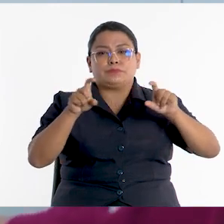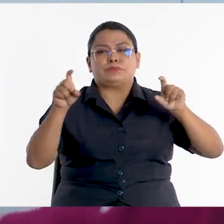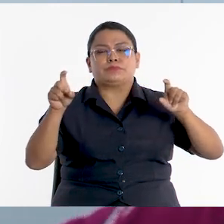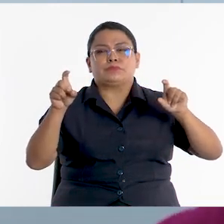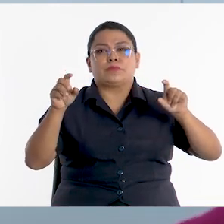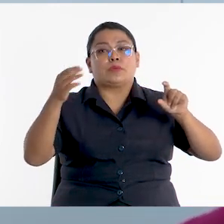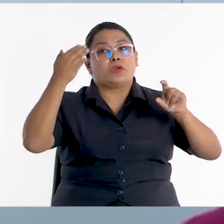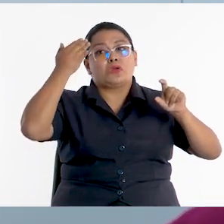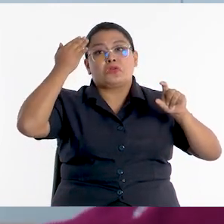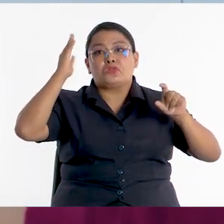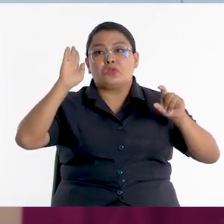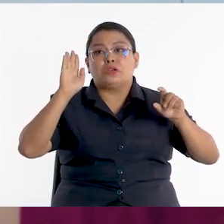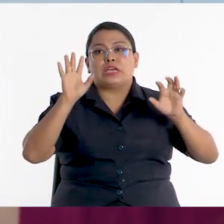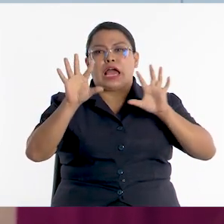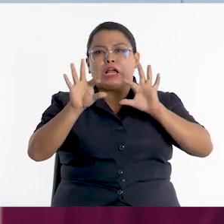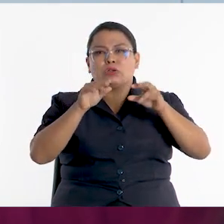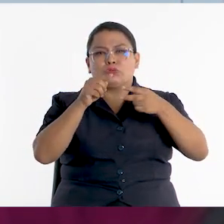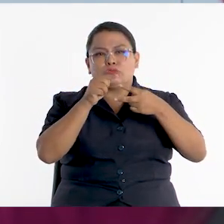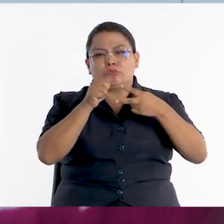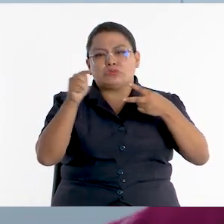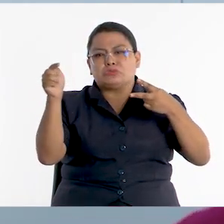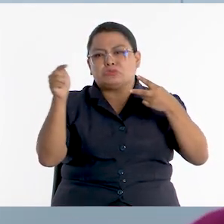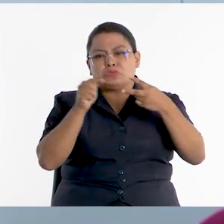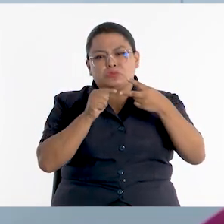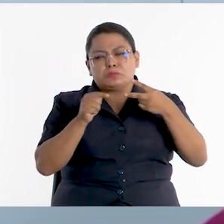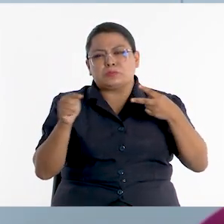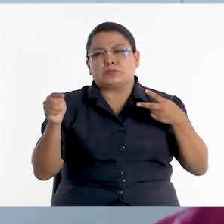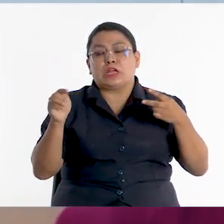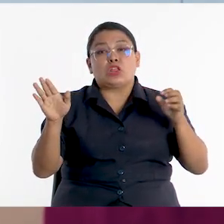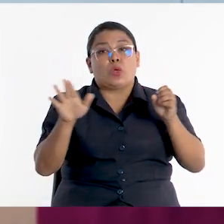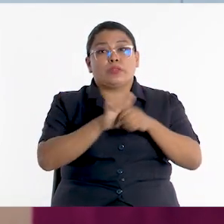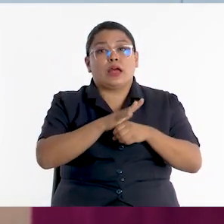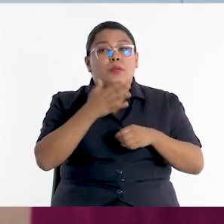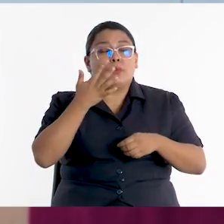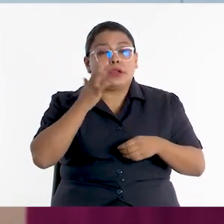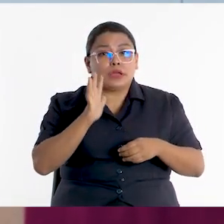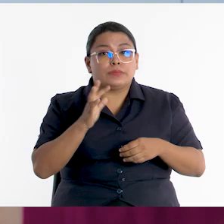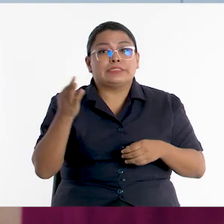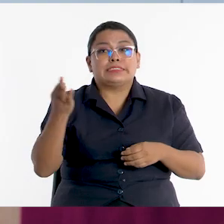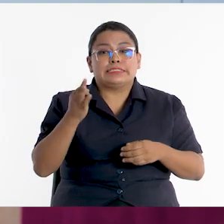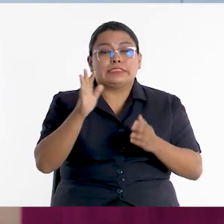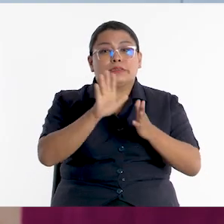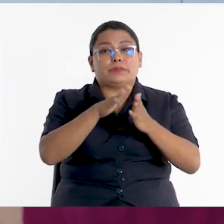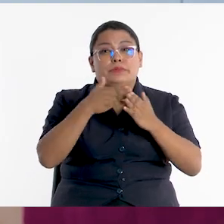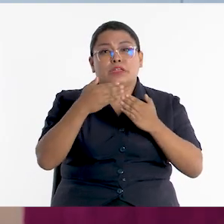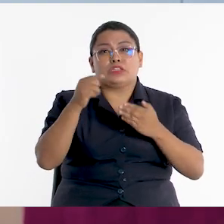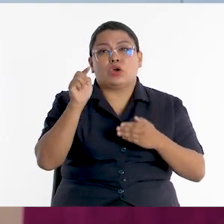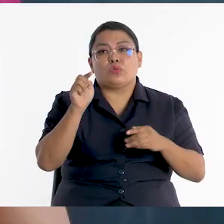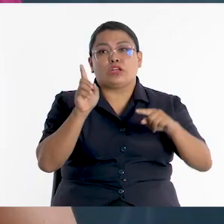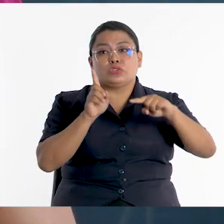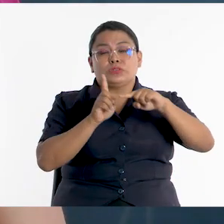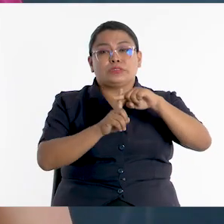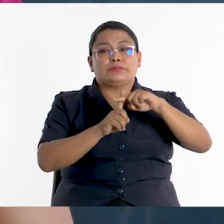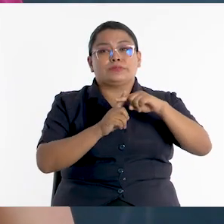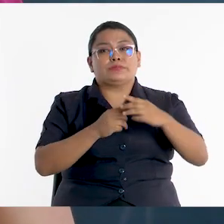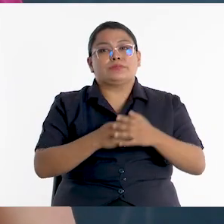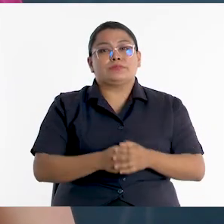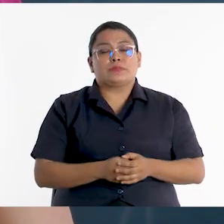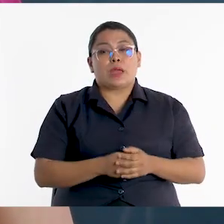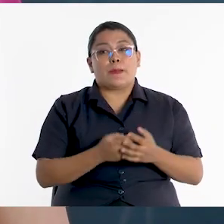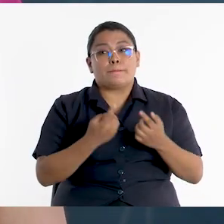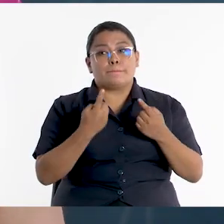de la cinta y desconozco el largo de la cinta, es decir, el total, debo de plantear una